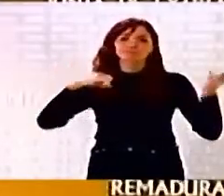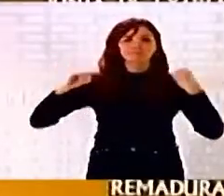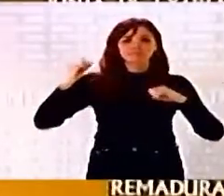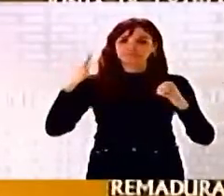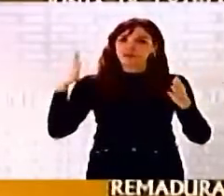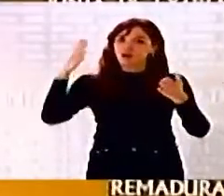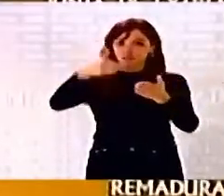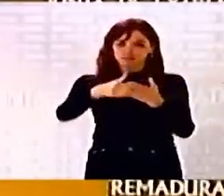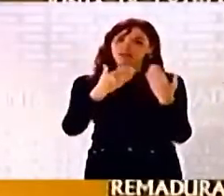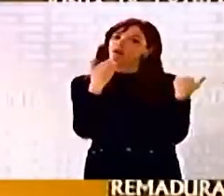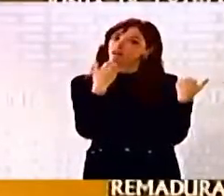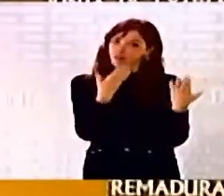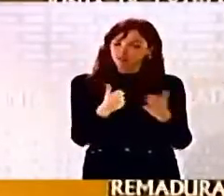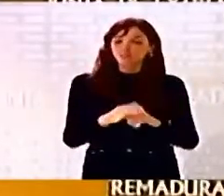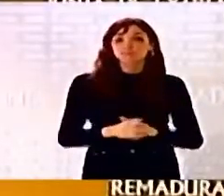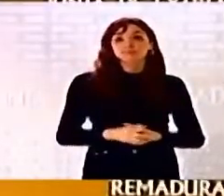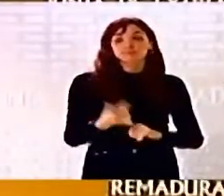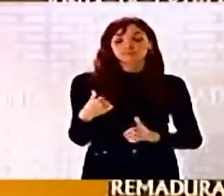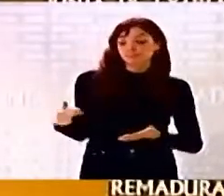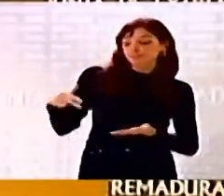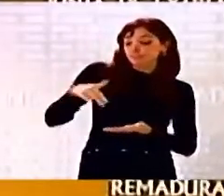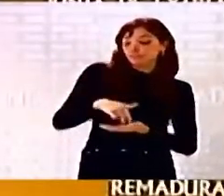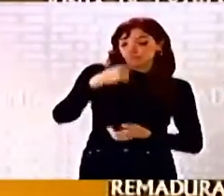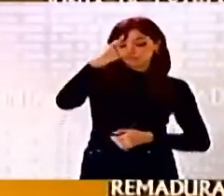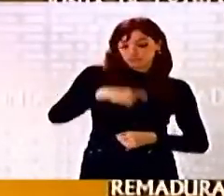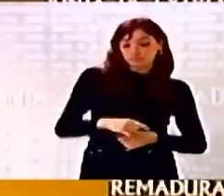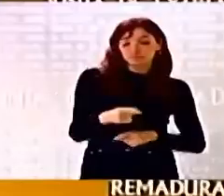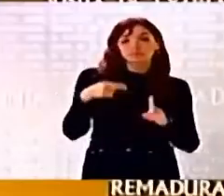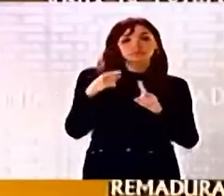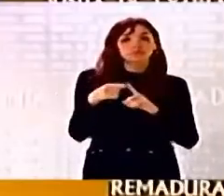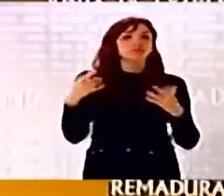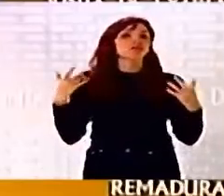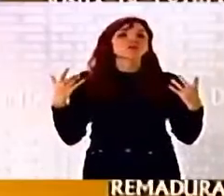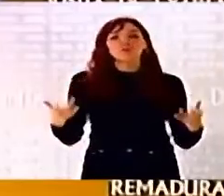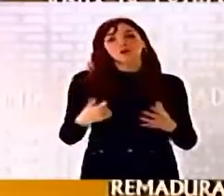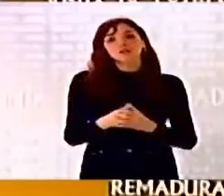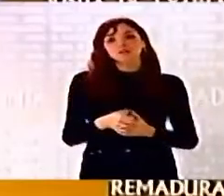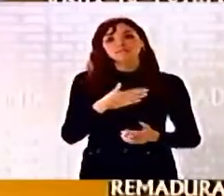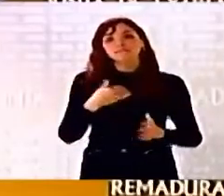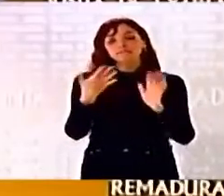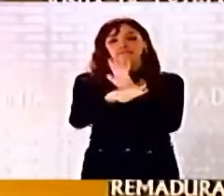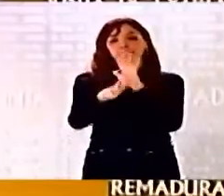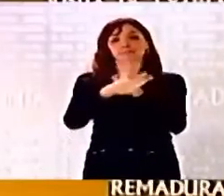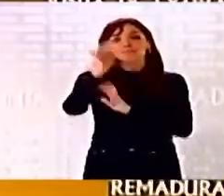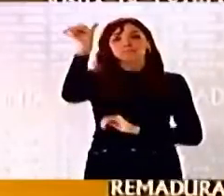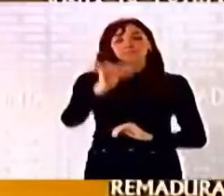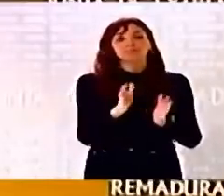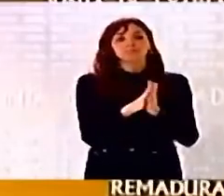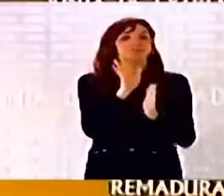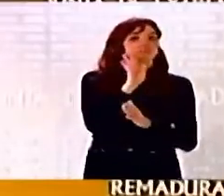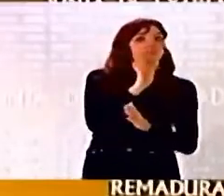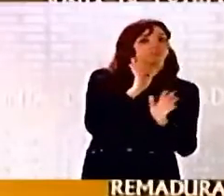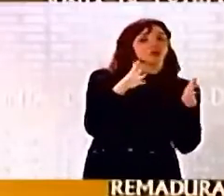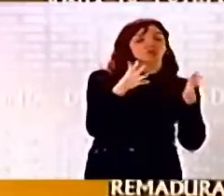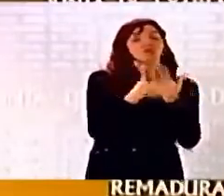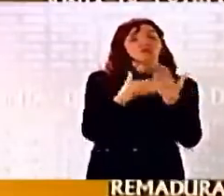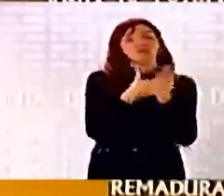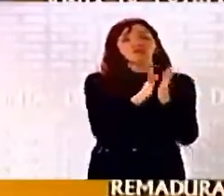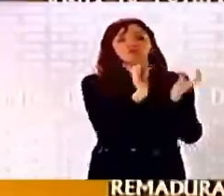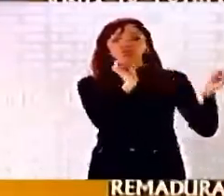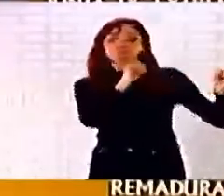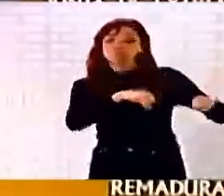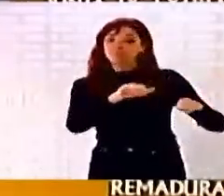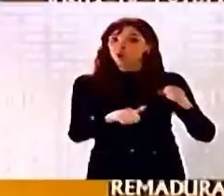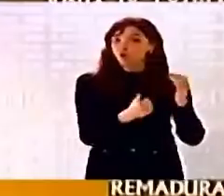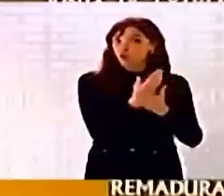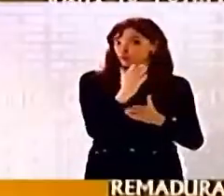fecha. Comparezco en mi caso para transmitirles lo que hemos procedido a aprobar durante el Consejo de Gobierno en la mañana